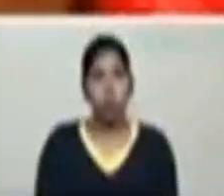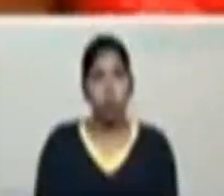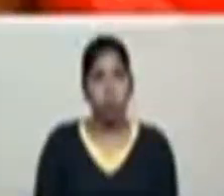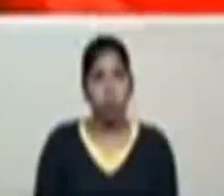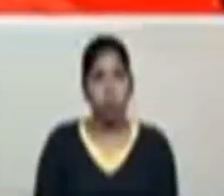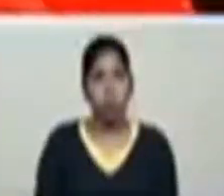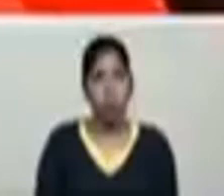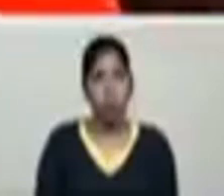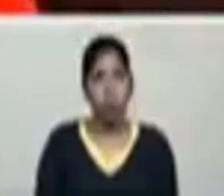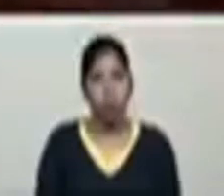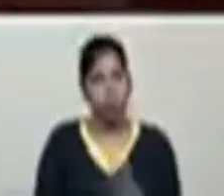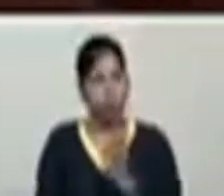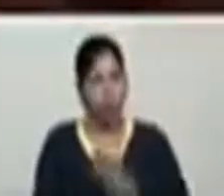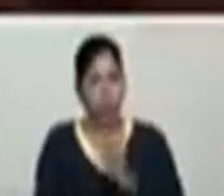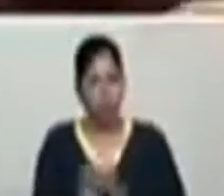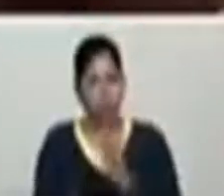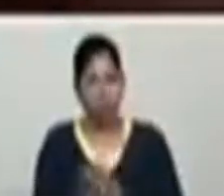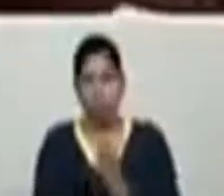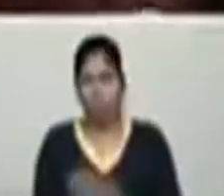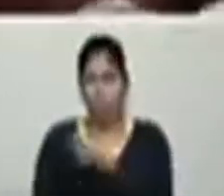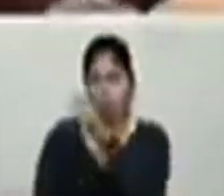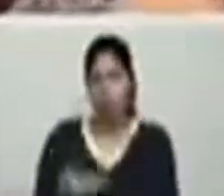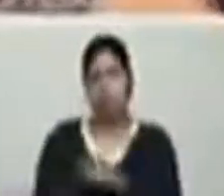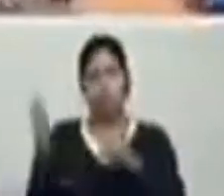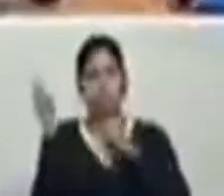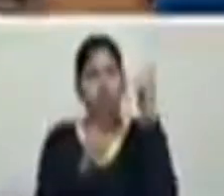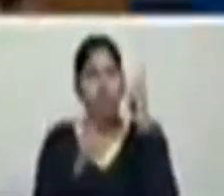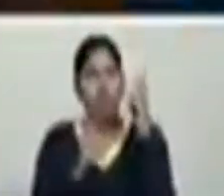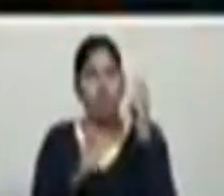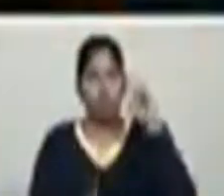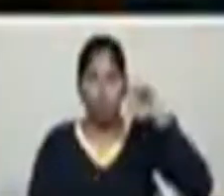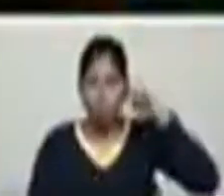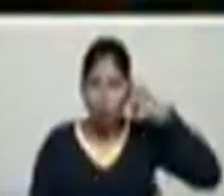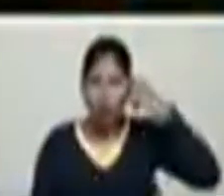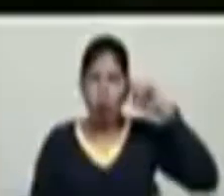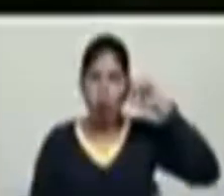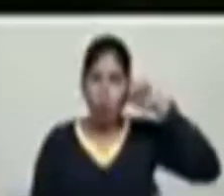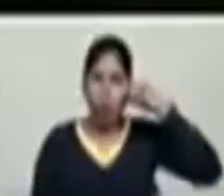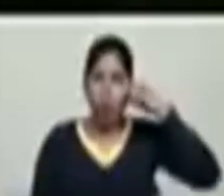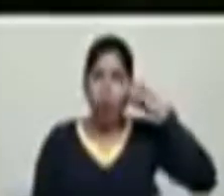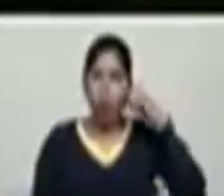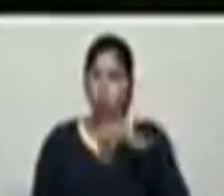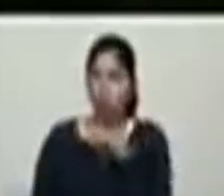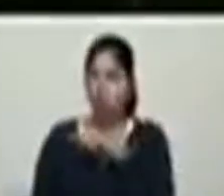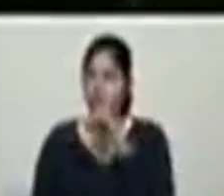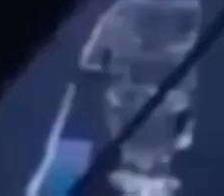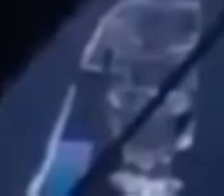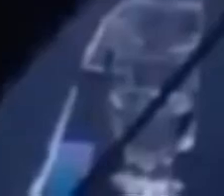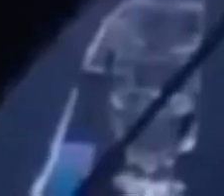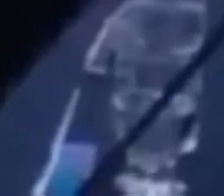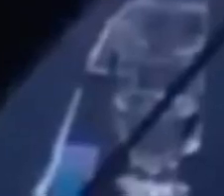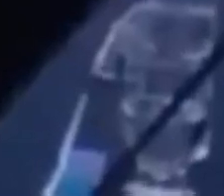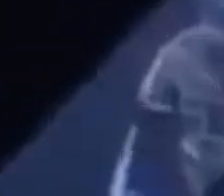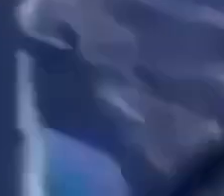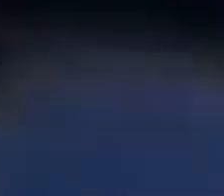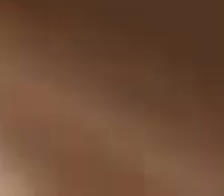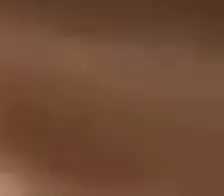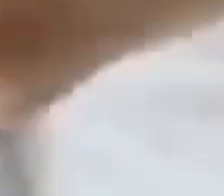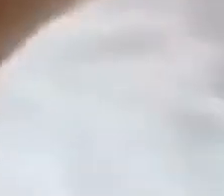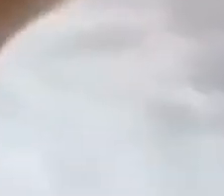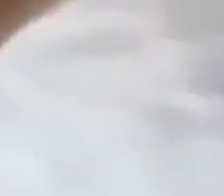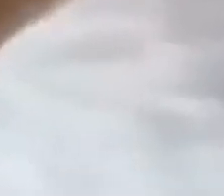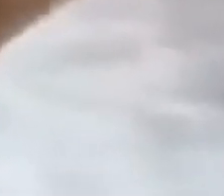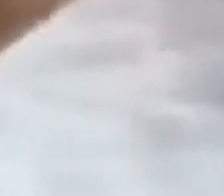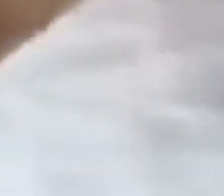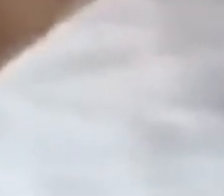la culpa de Nicolás maduro y de su nuevo gobierno repetimos señores que el precio oficial del Bolívar en Venezuela ha superado los 17 bolívares el precio